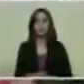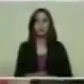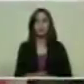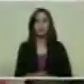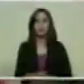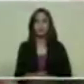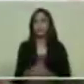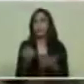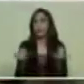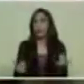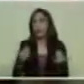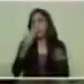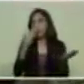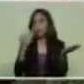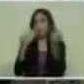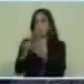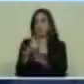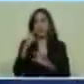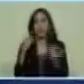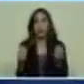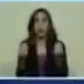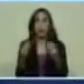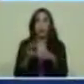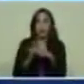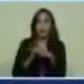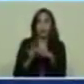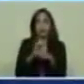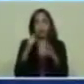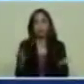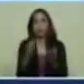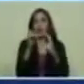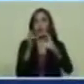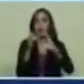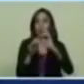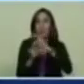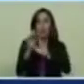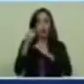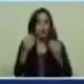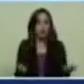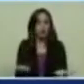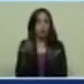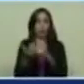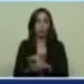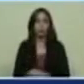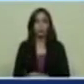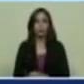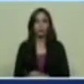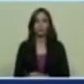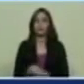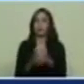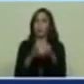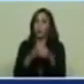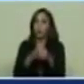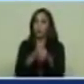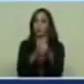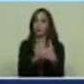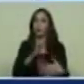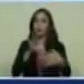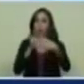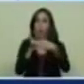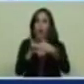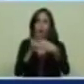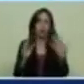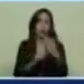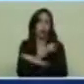Así que ahora tenemos que hacer funcionar el sistema Carnet de la Patria. El sistema Carnet de la Patria es la conexión con